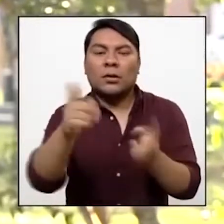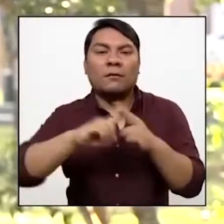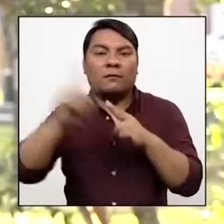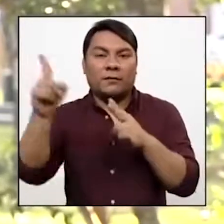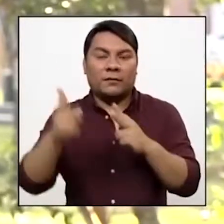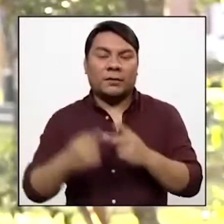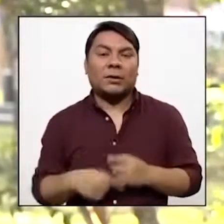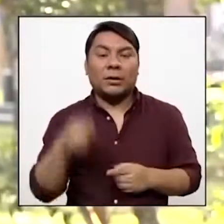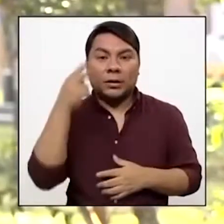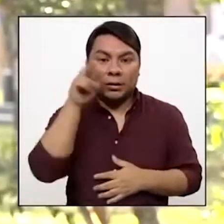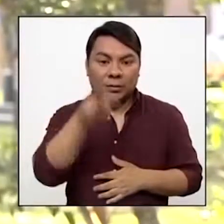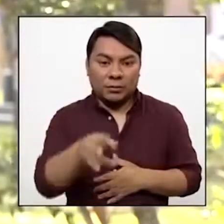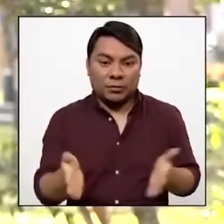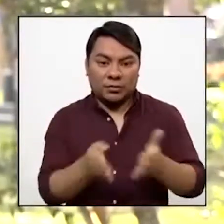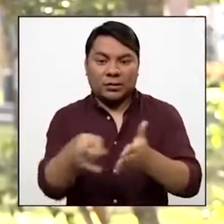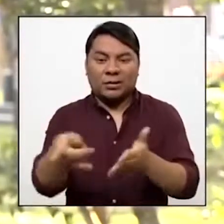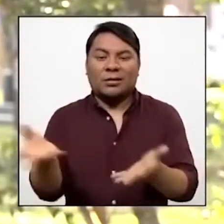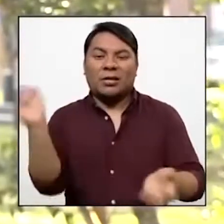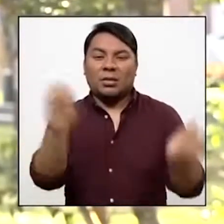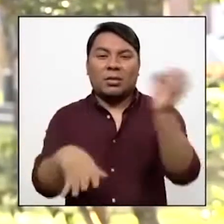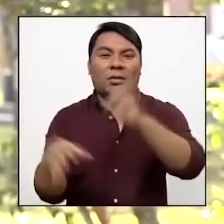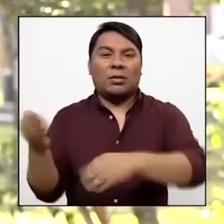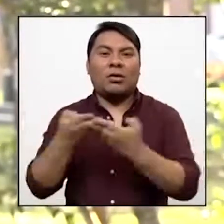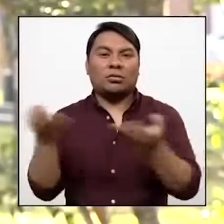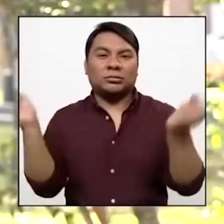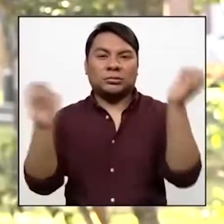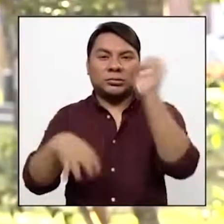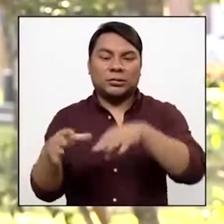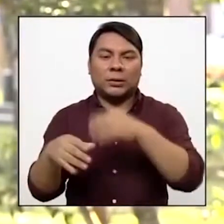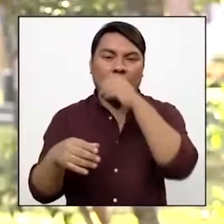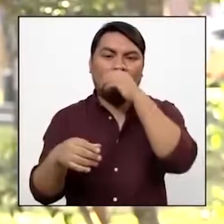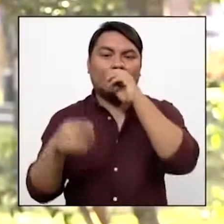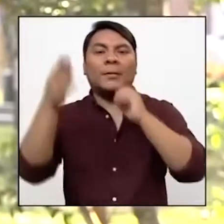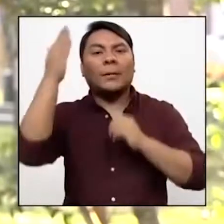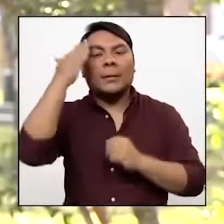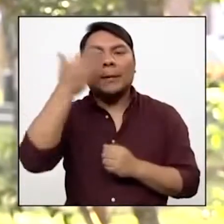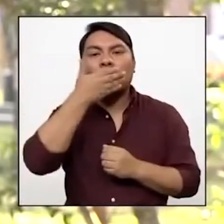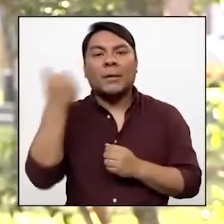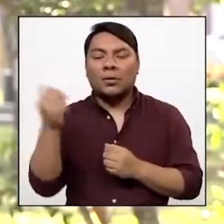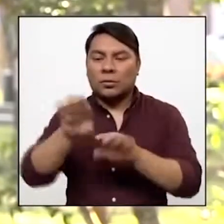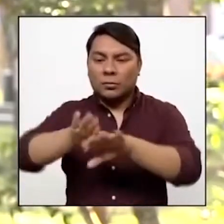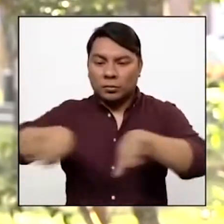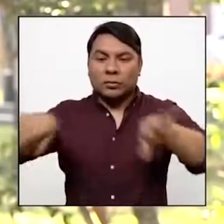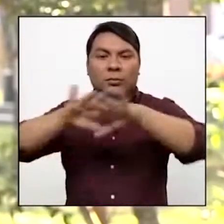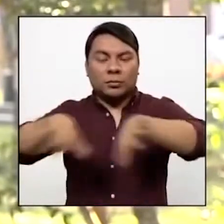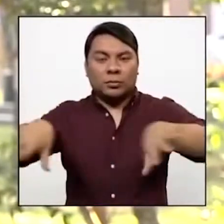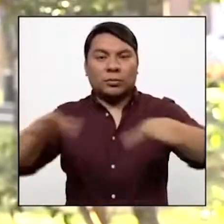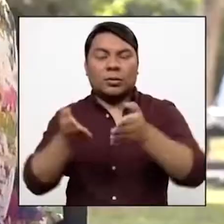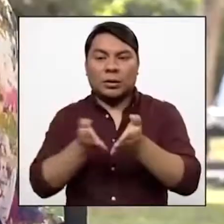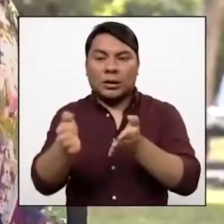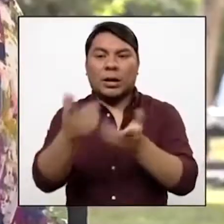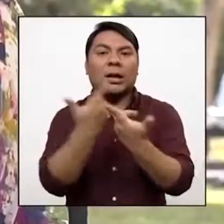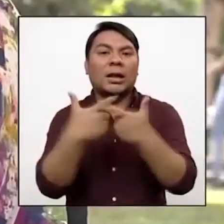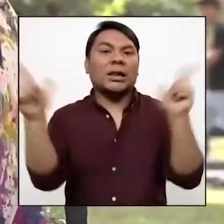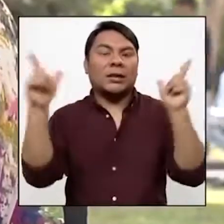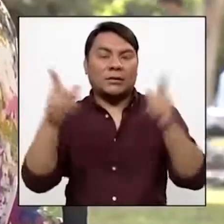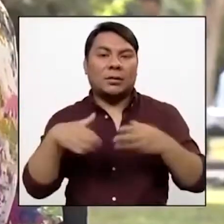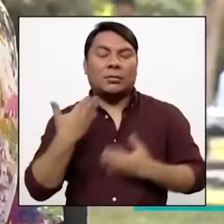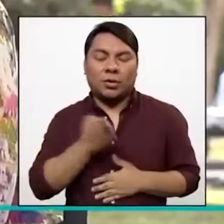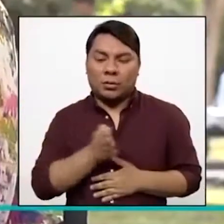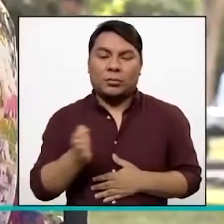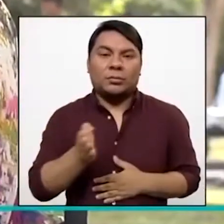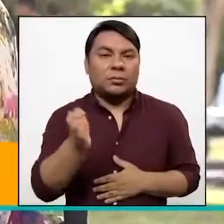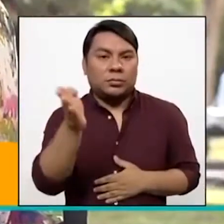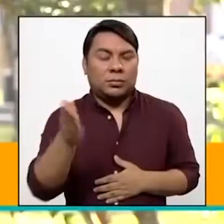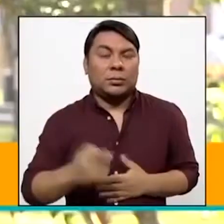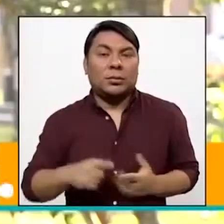si tenemos algún obstáculo, que esté debidamente asegurado en las paredes para evitar de que nos agreda o nos caiga